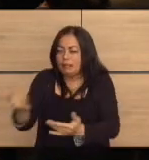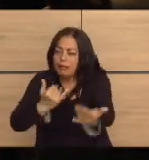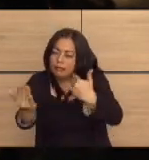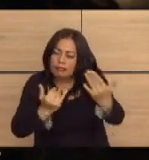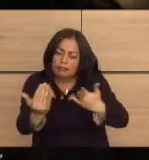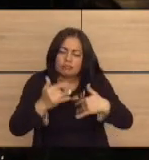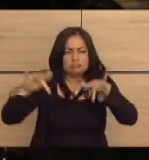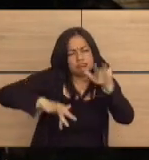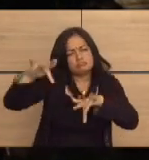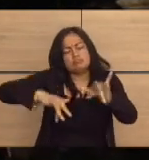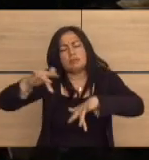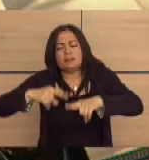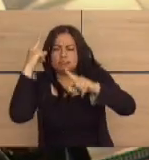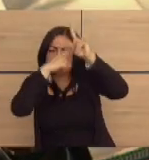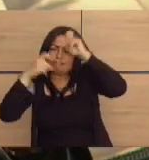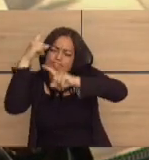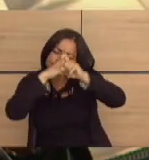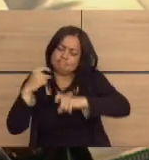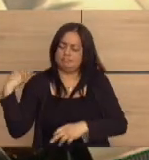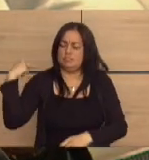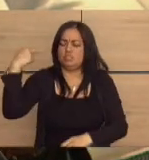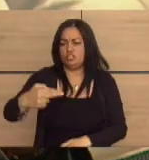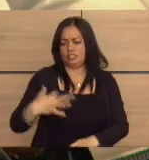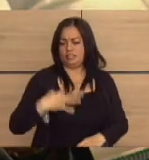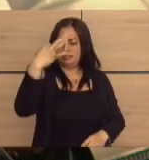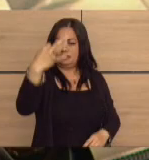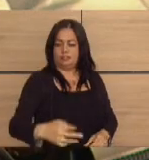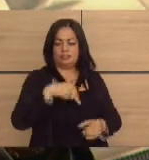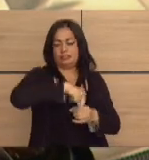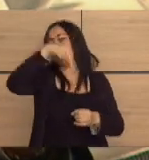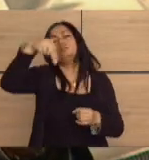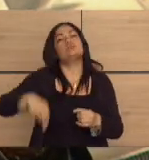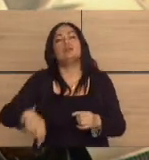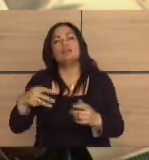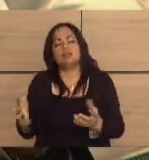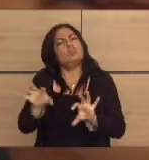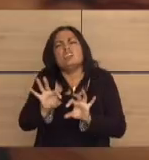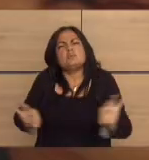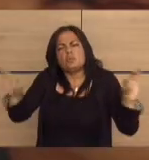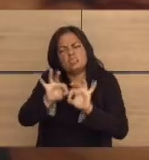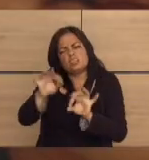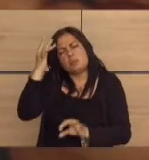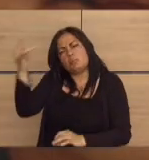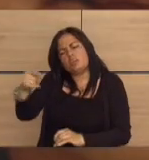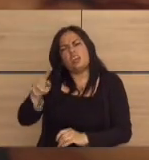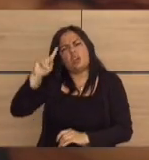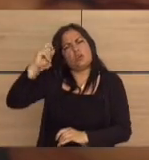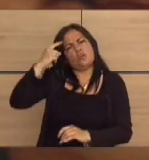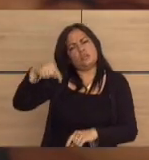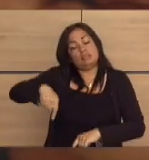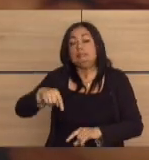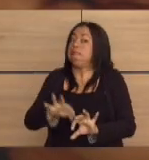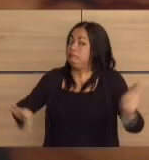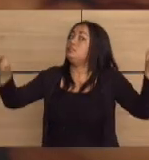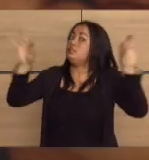reflexionar sobre historia, ética y ciudadanía. Porque esta tríada resulta esencial para el gobierno, es de la mayor